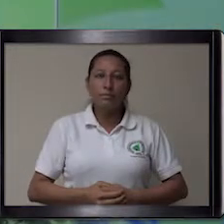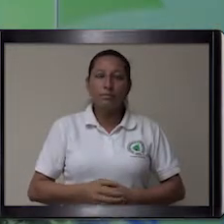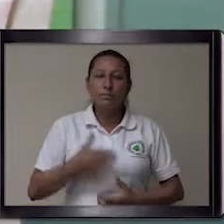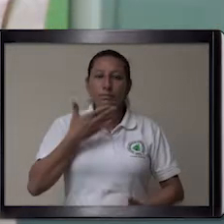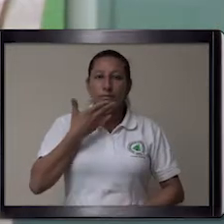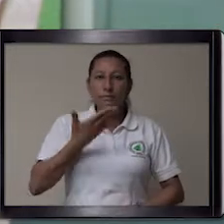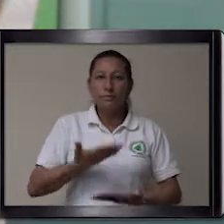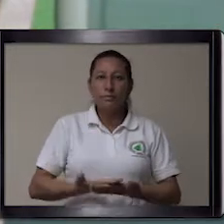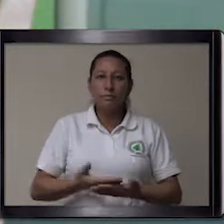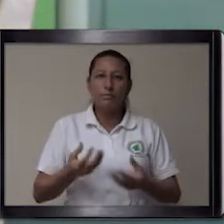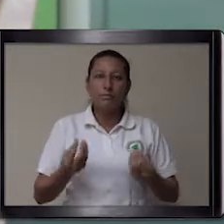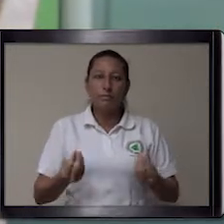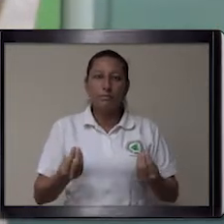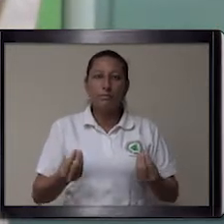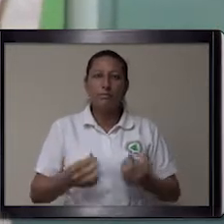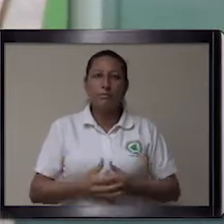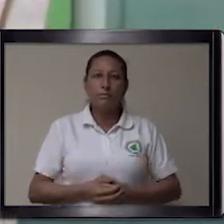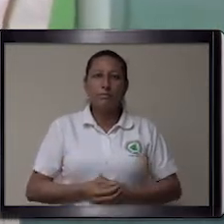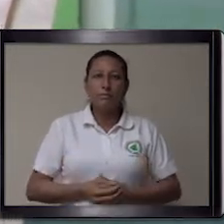buenas tardes. Muchas gracias.